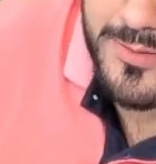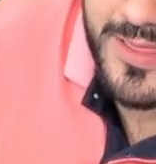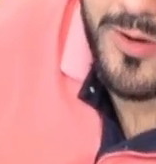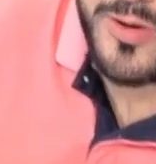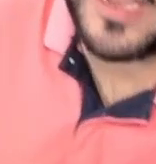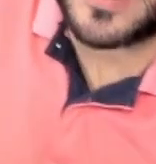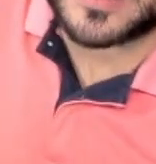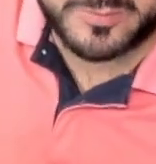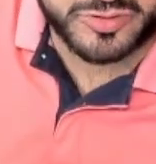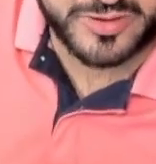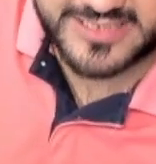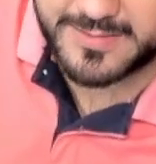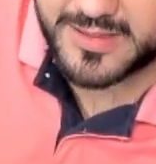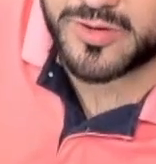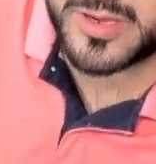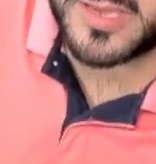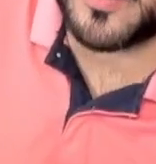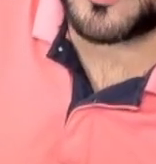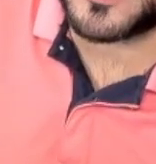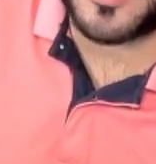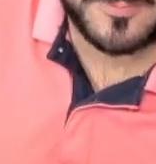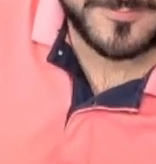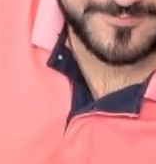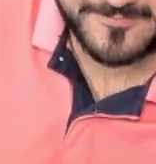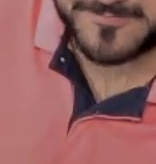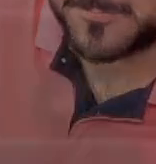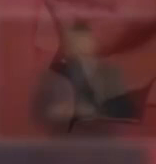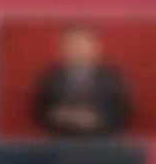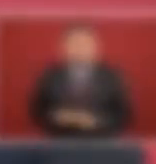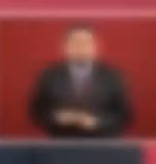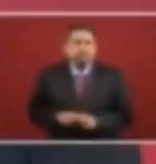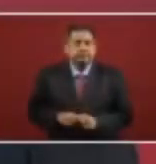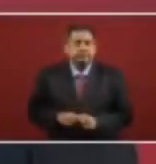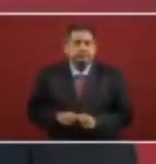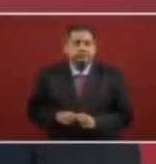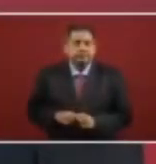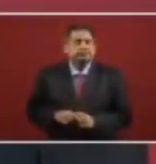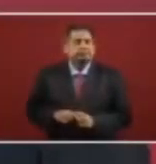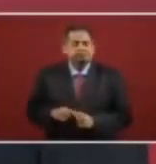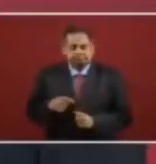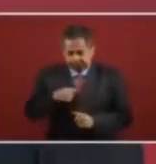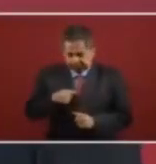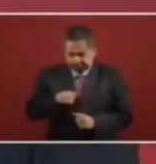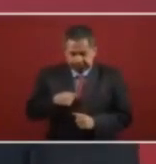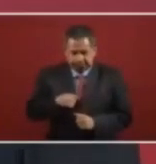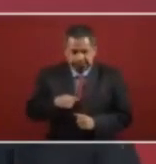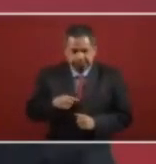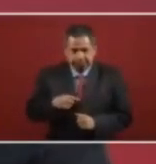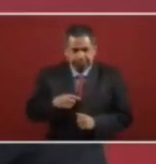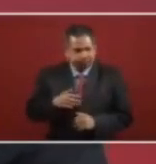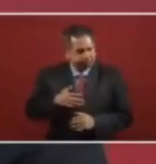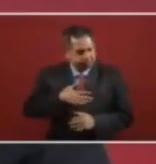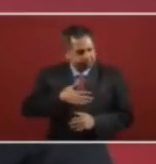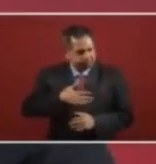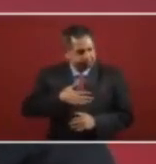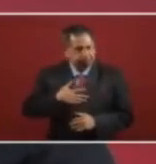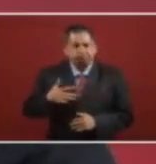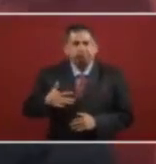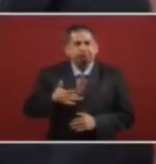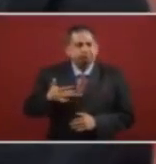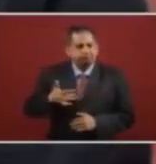el intro del vídeo y regresamos con este vídeo información tengo la dicha enorme